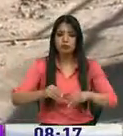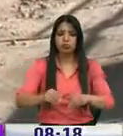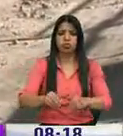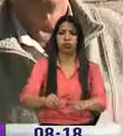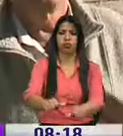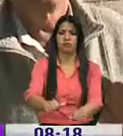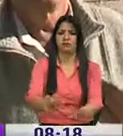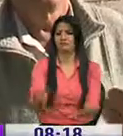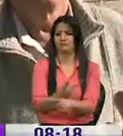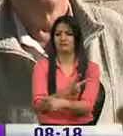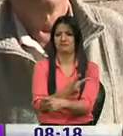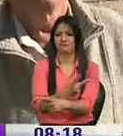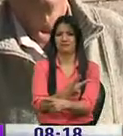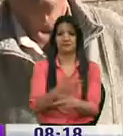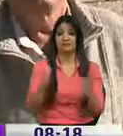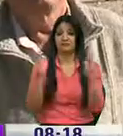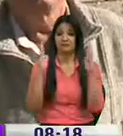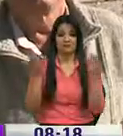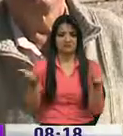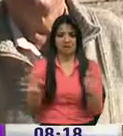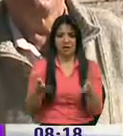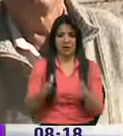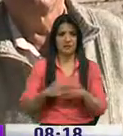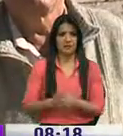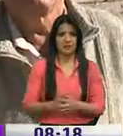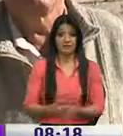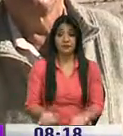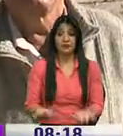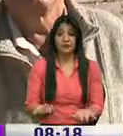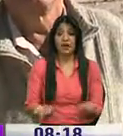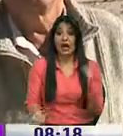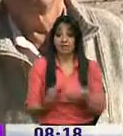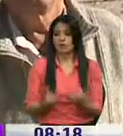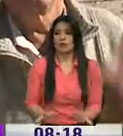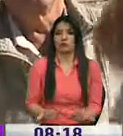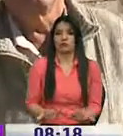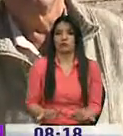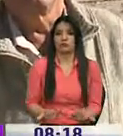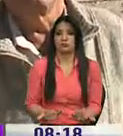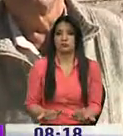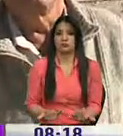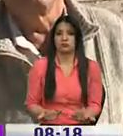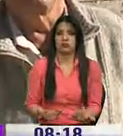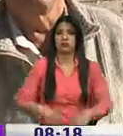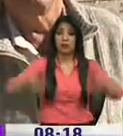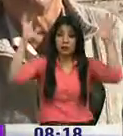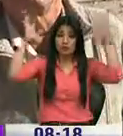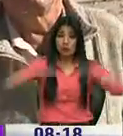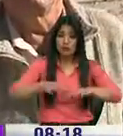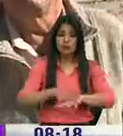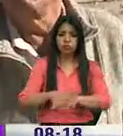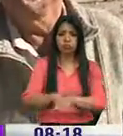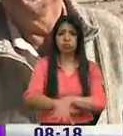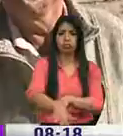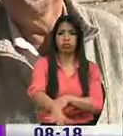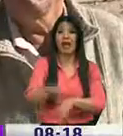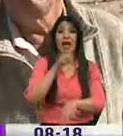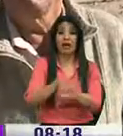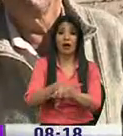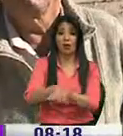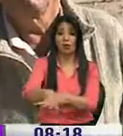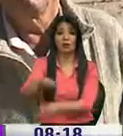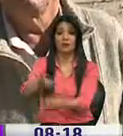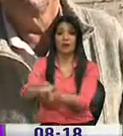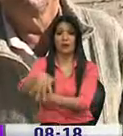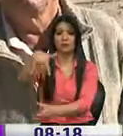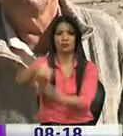lodazal. Nadie hicieron atención hasta sol de hoy día. Esto cuando llueve es un río de agua. Tapa el sifón de ahí